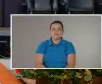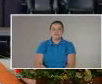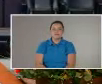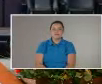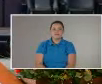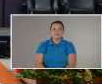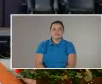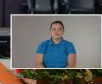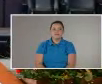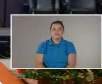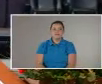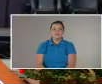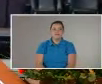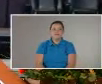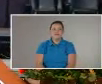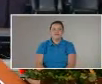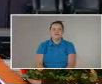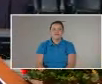Es que hay nombres, ¿verdad?